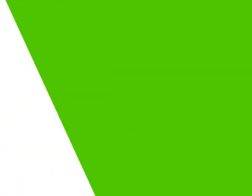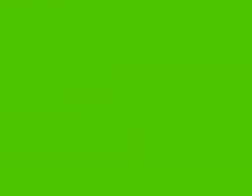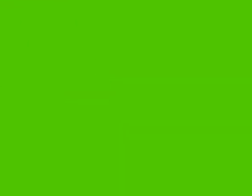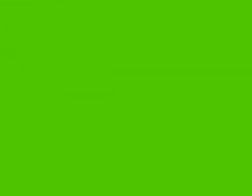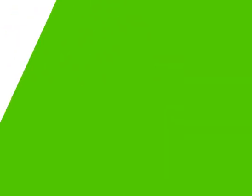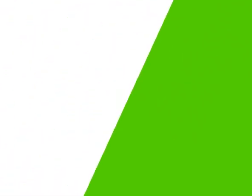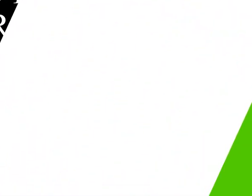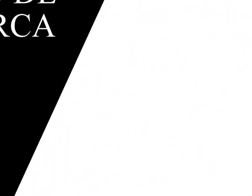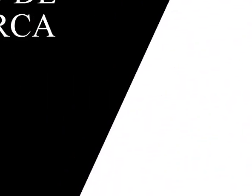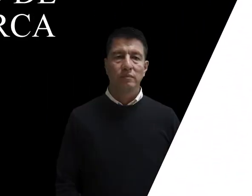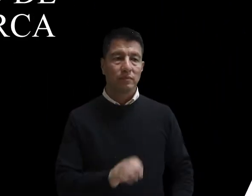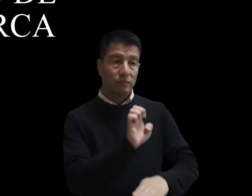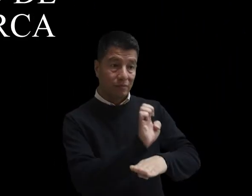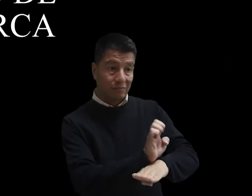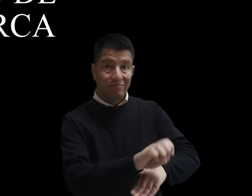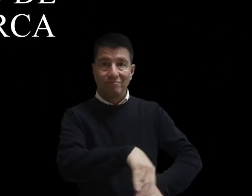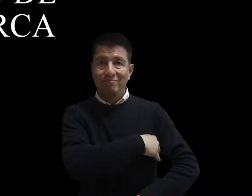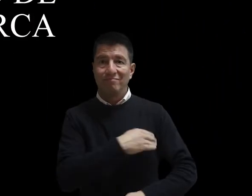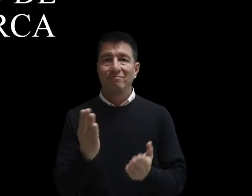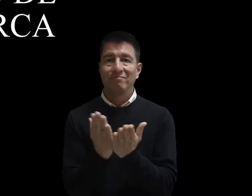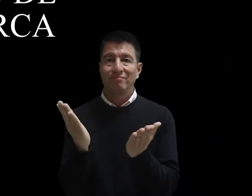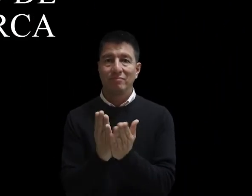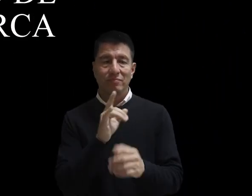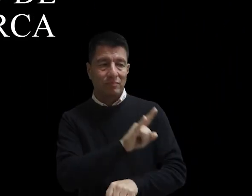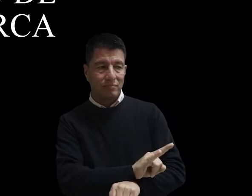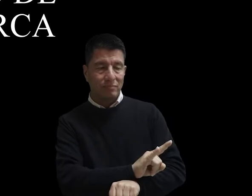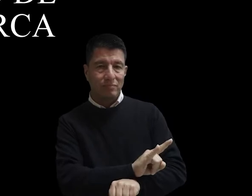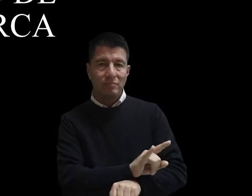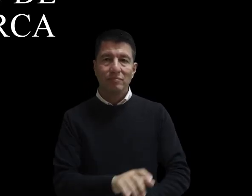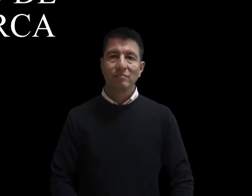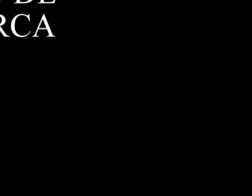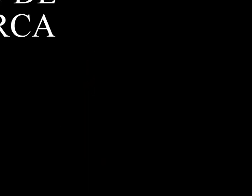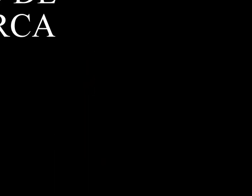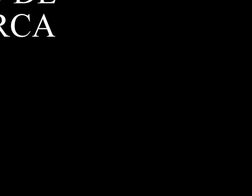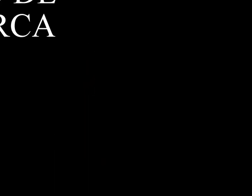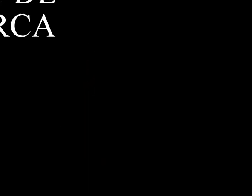Institución sujeta a inspección y vigilancia por el Ministerio de Educación Nacional.